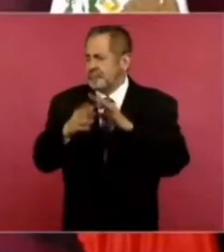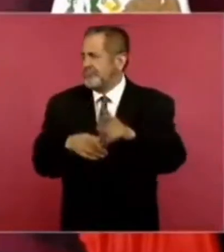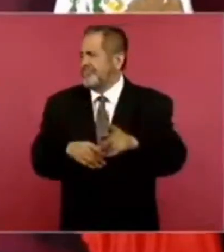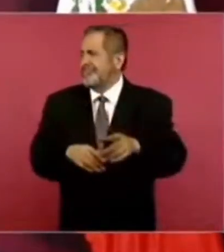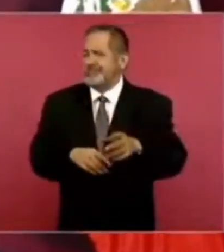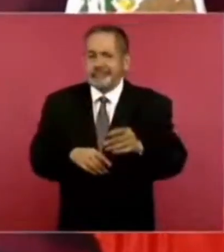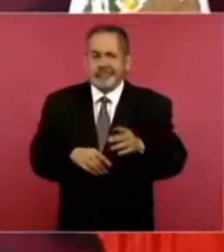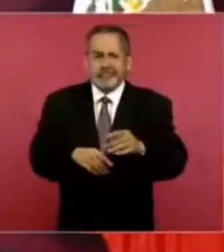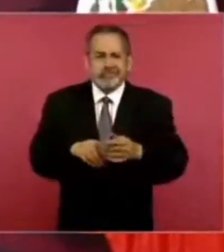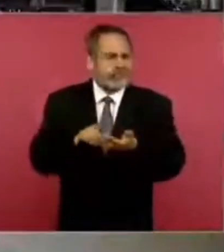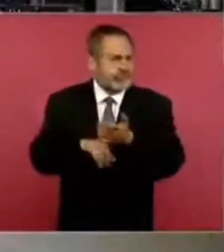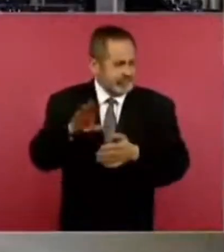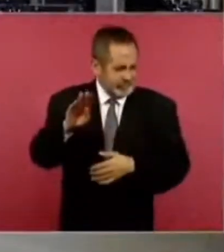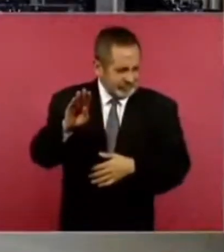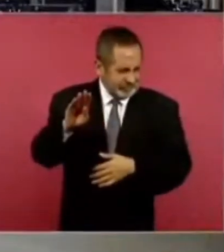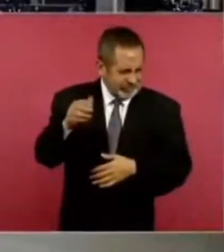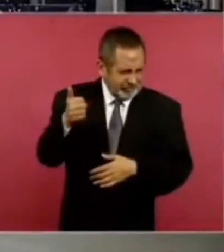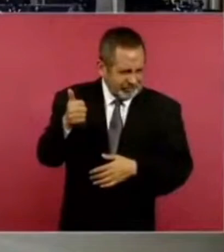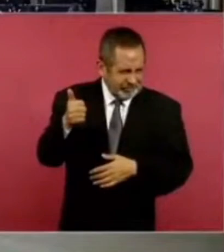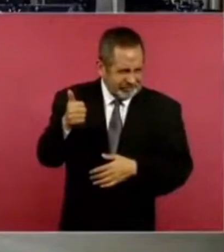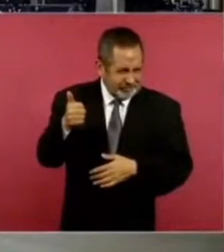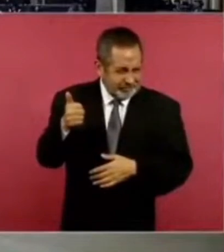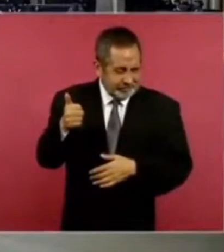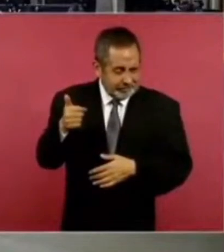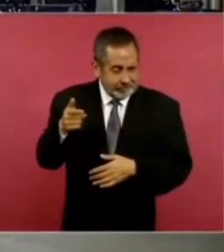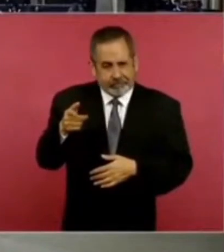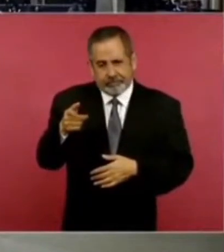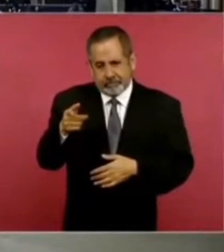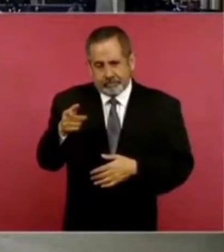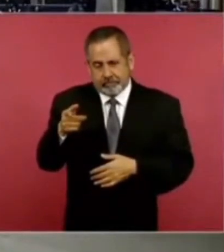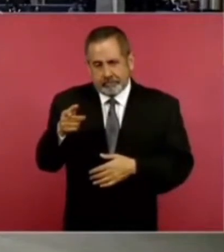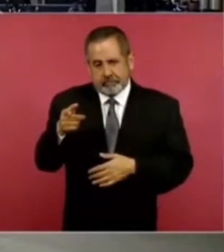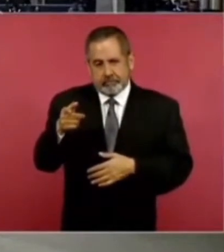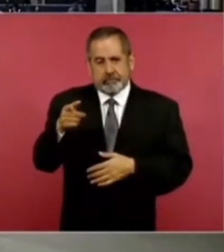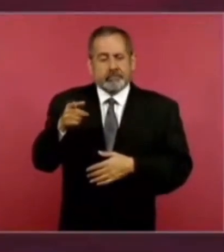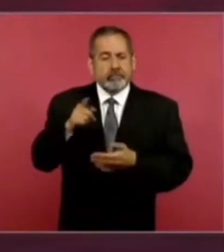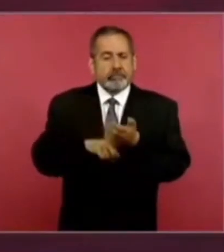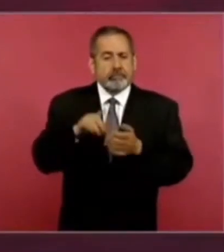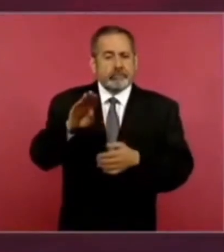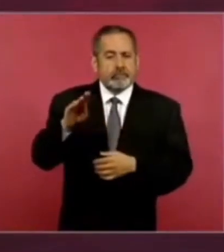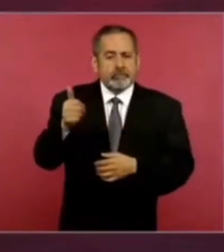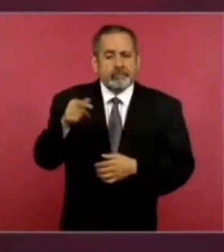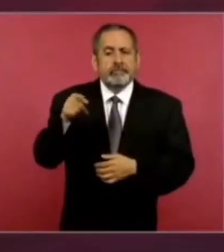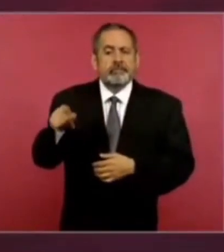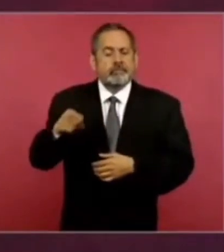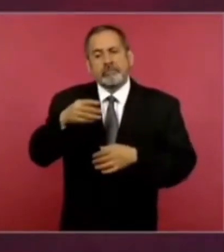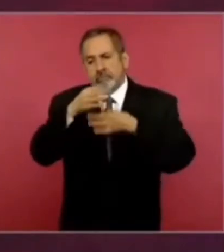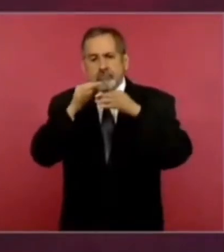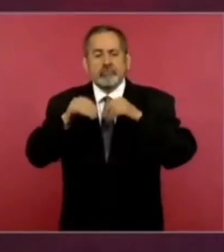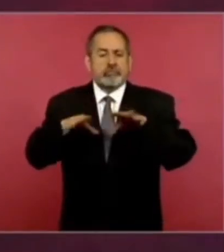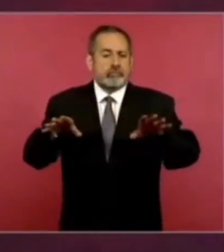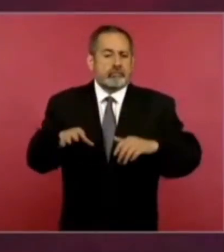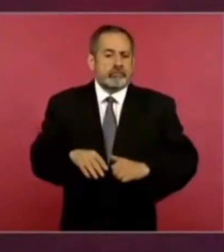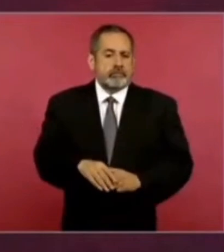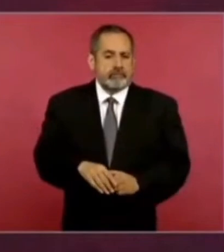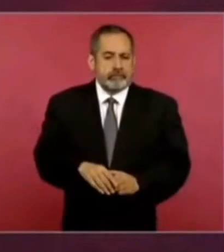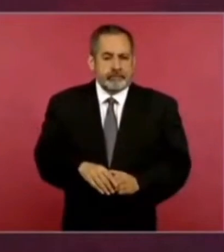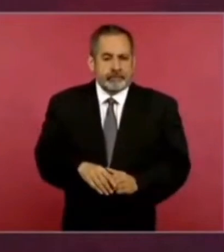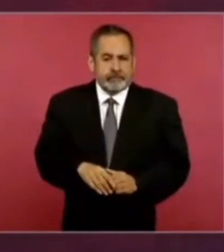porque ya entran a operar los ferrocarriles que eran nuestros, tenían años siendo nuestros, pero